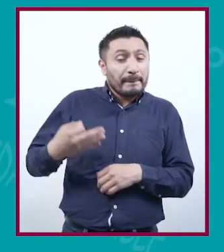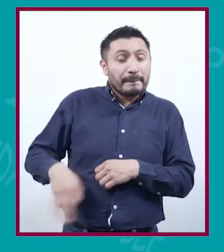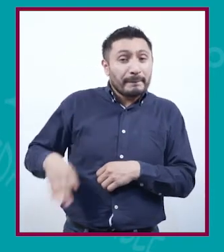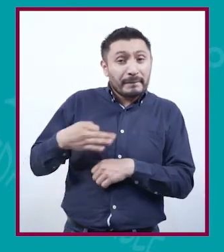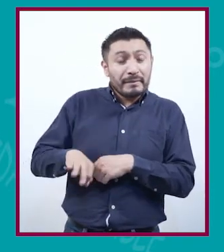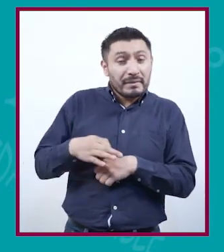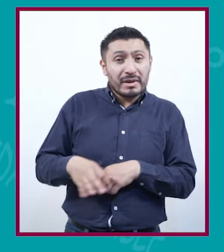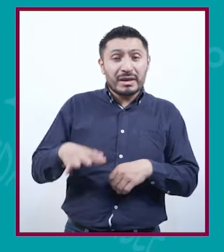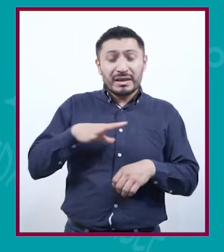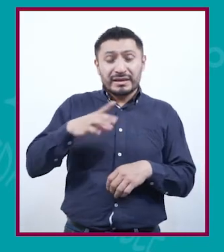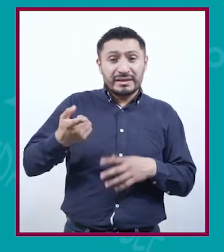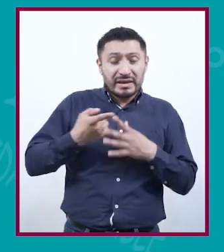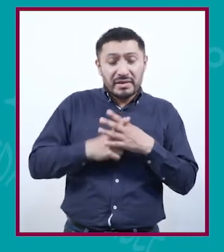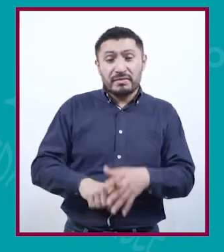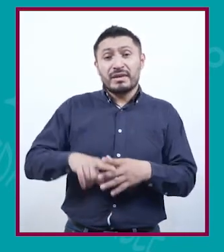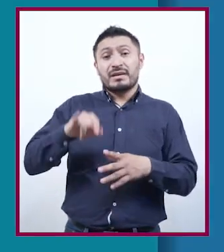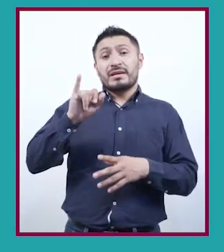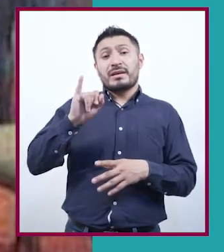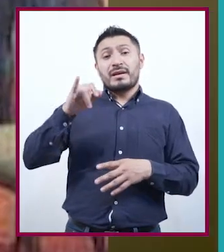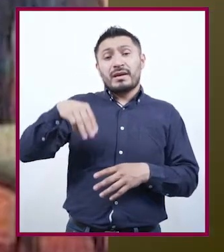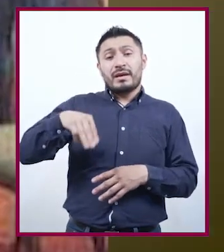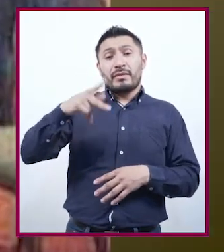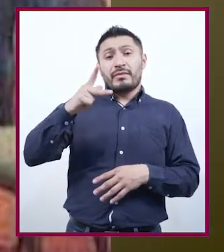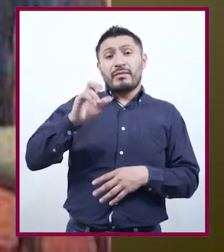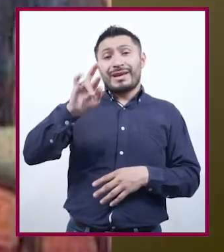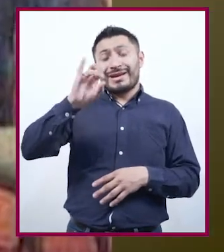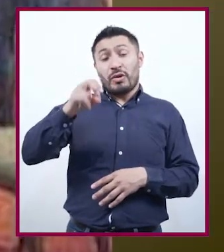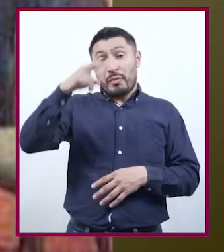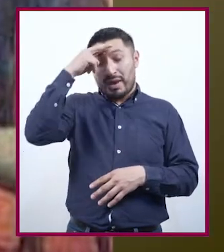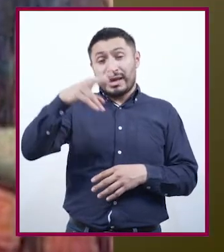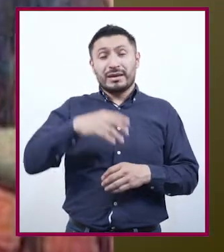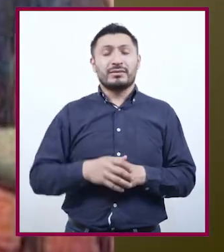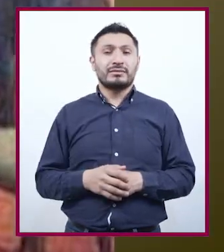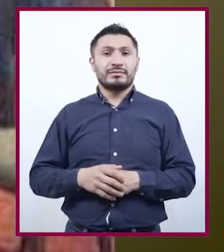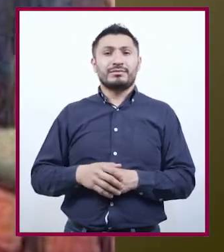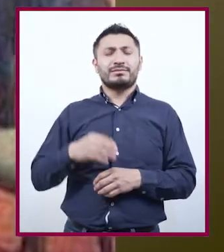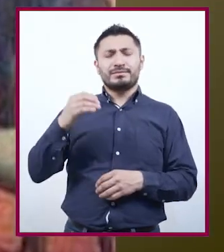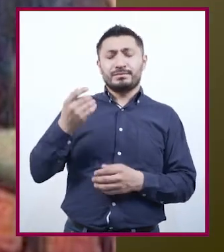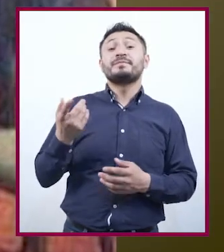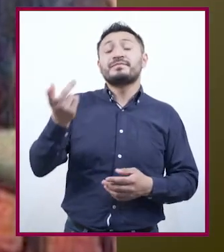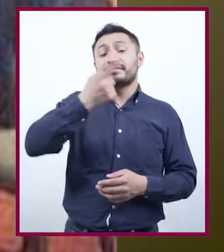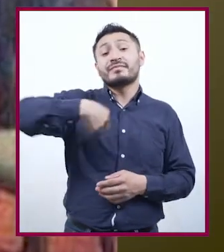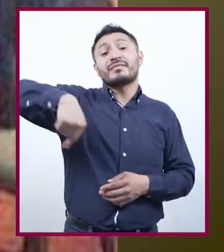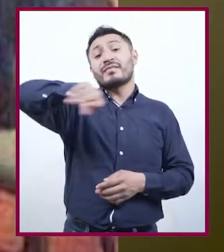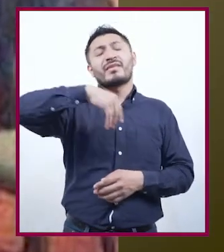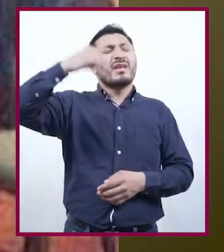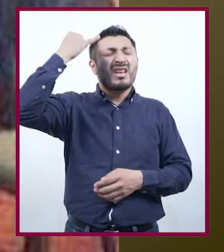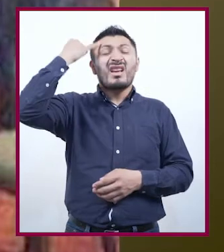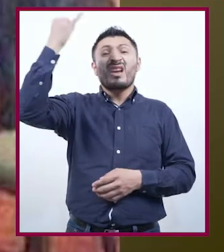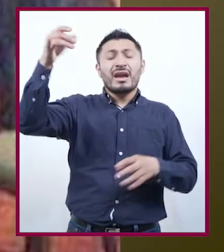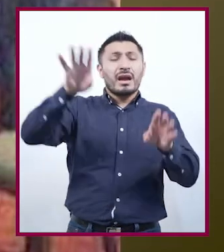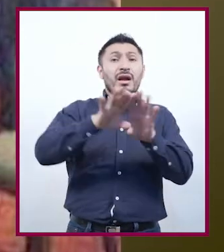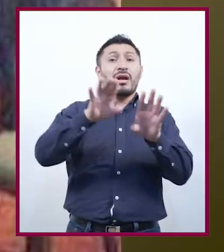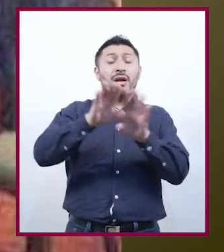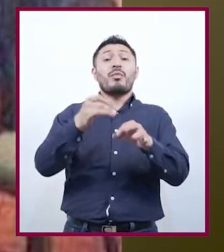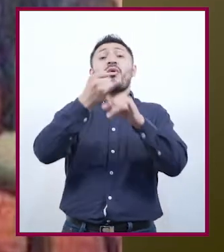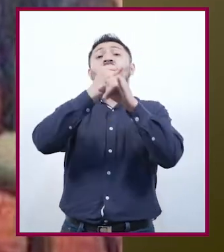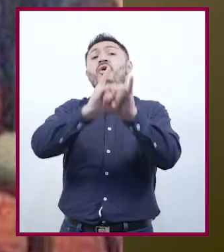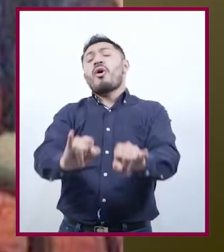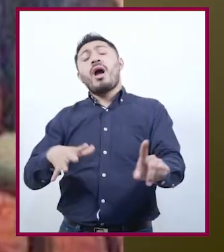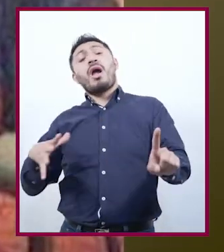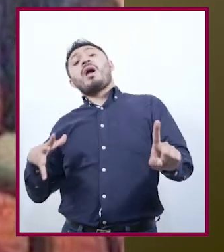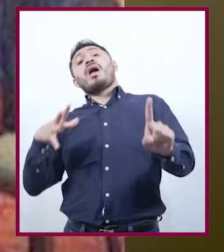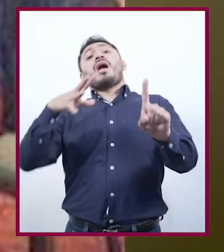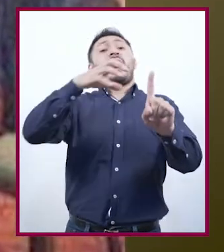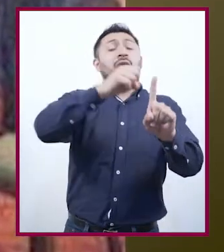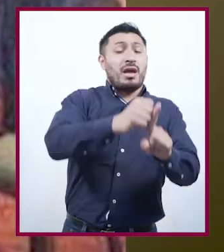se forma el Imperio Mexicano. En el imaginario colectivo, las y los mexicanos, tenemos la idea de